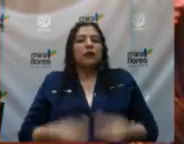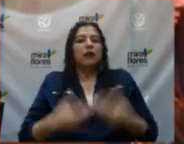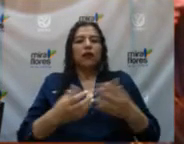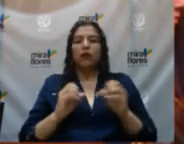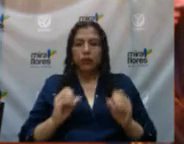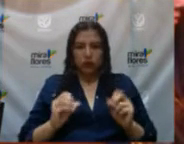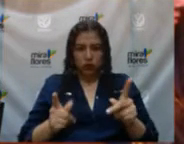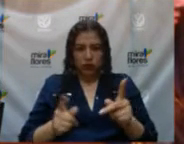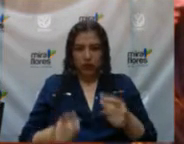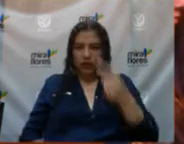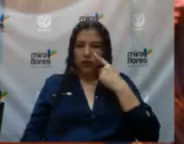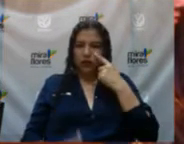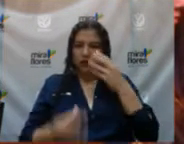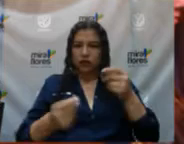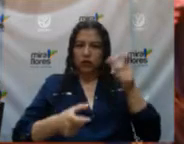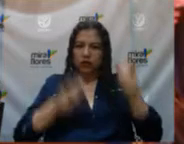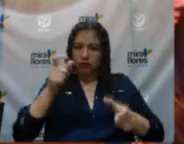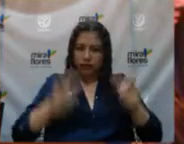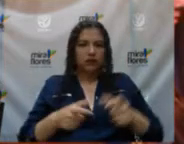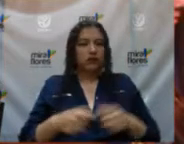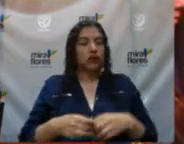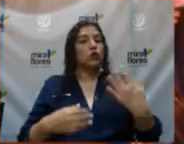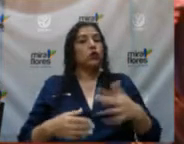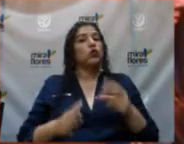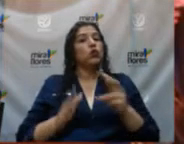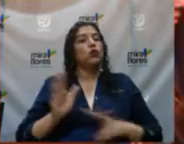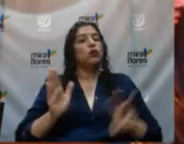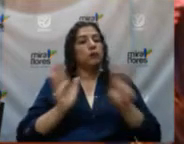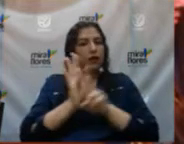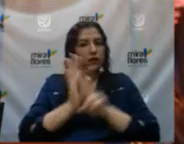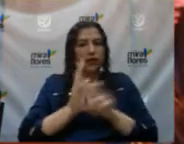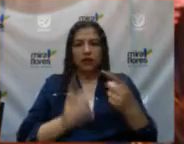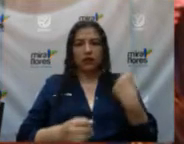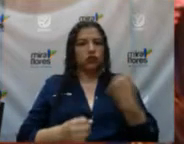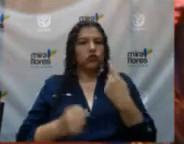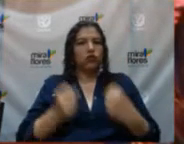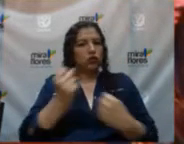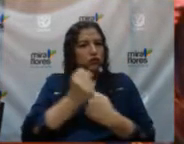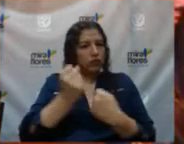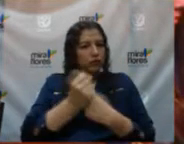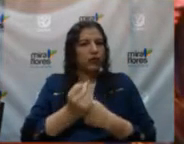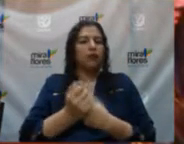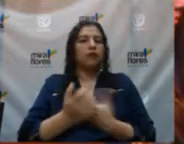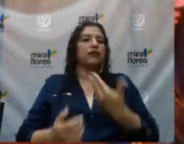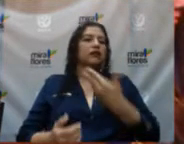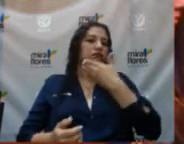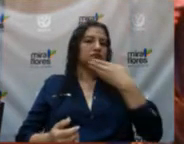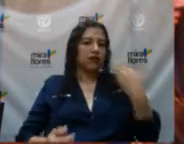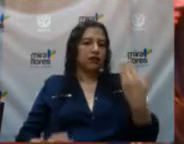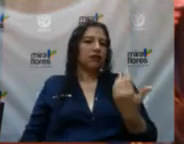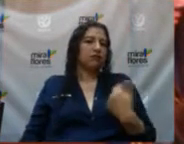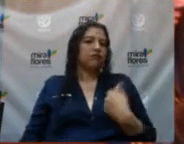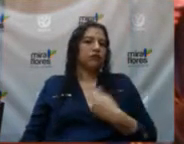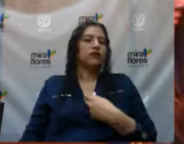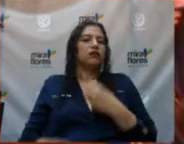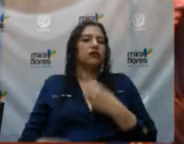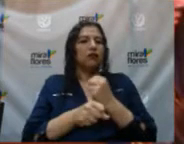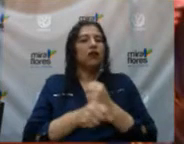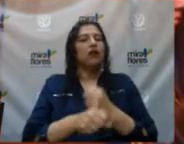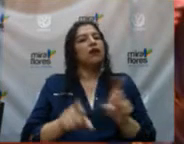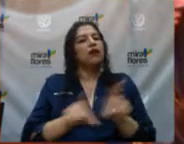oportunidad de conocer personas muy valiosas, que no solo nos apoyan para hacer mejor nuestro trabajo, sino también